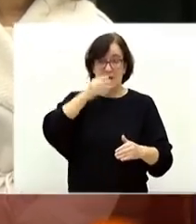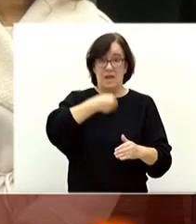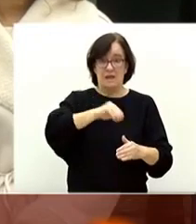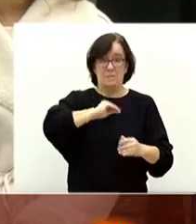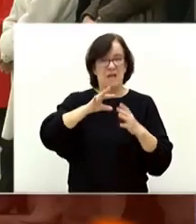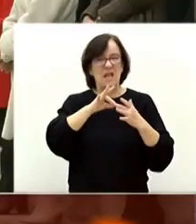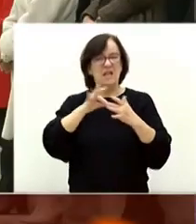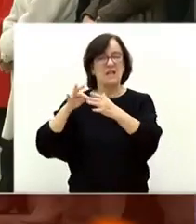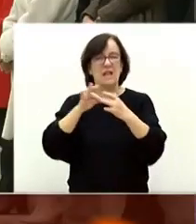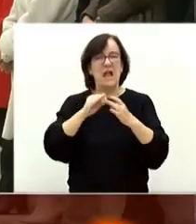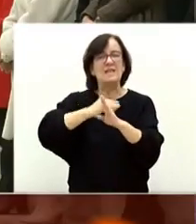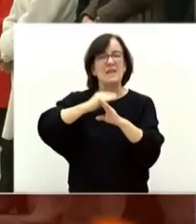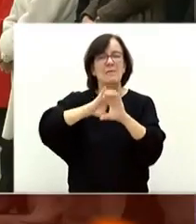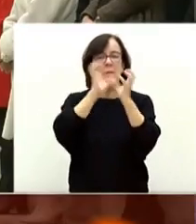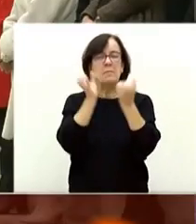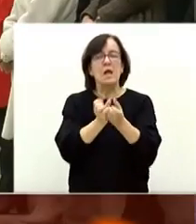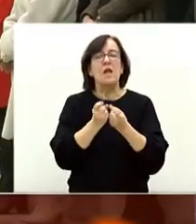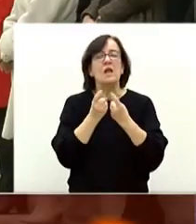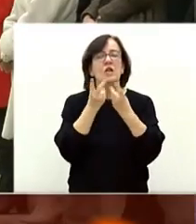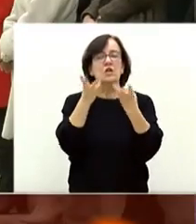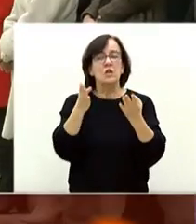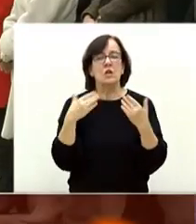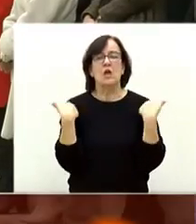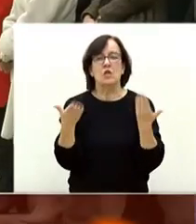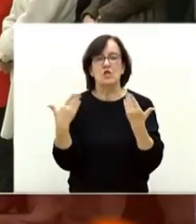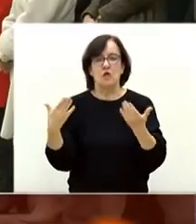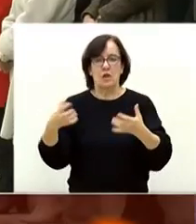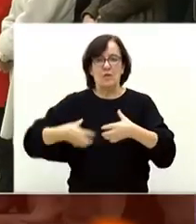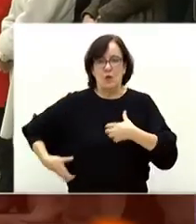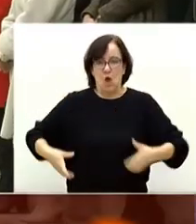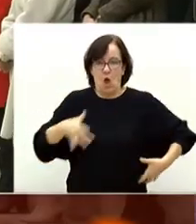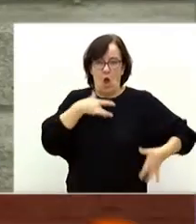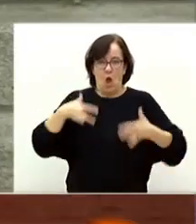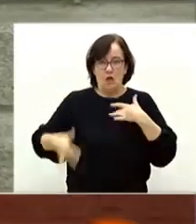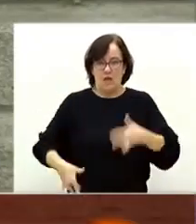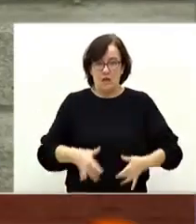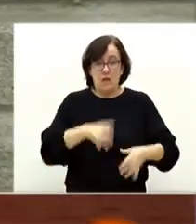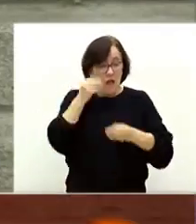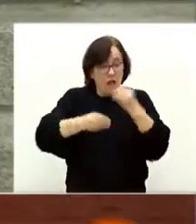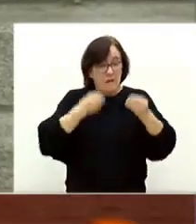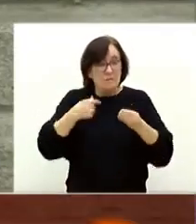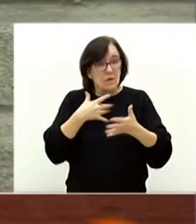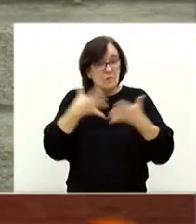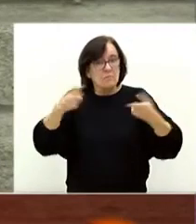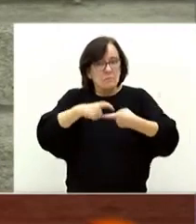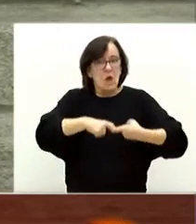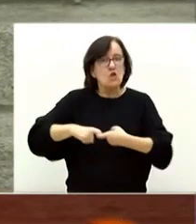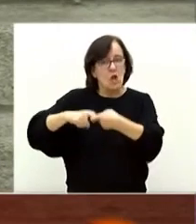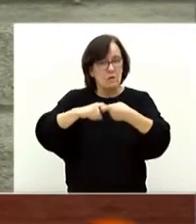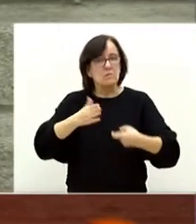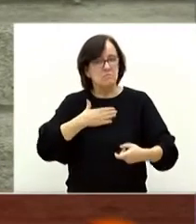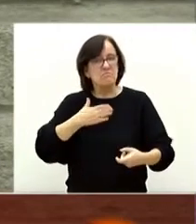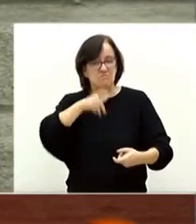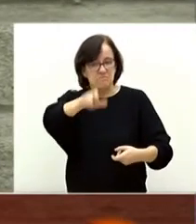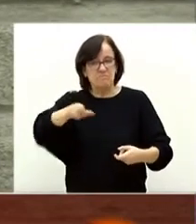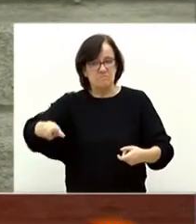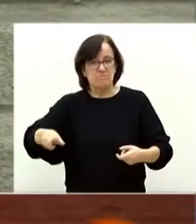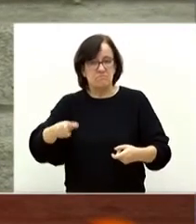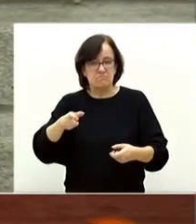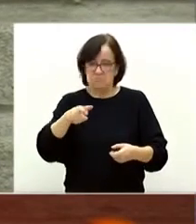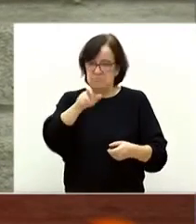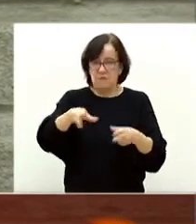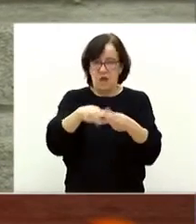liderado a nivel mundial el número de donaciones de órganos. Ese hecho habla de la gran solidaridad de nuestros ciudadanos, de